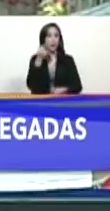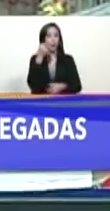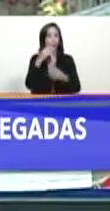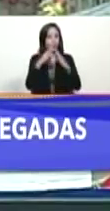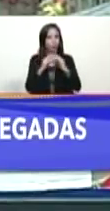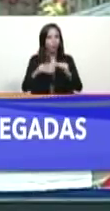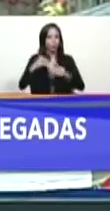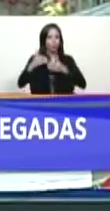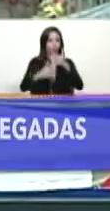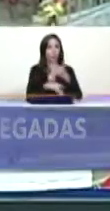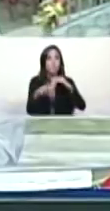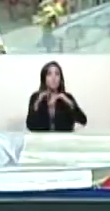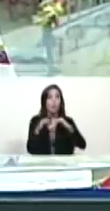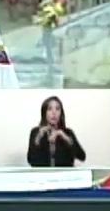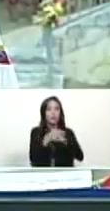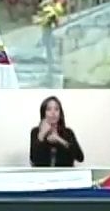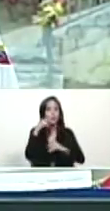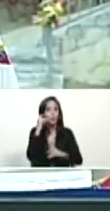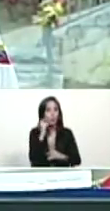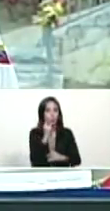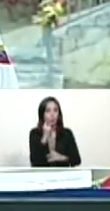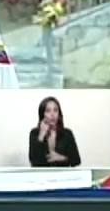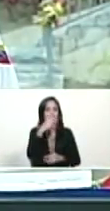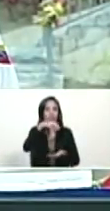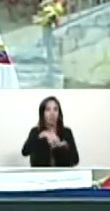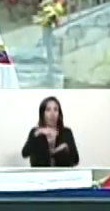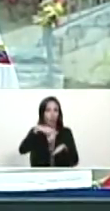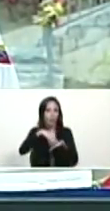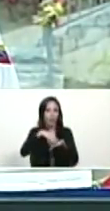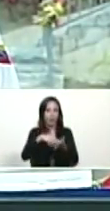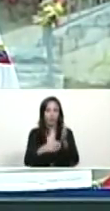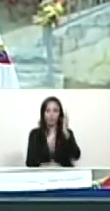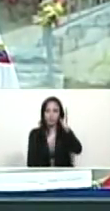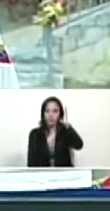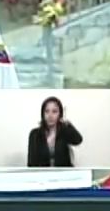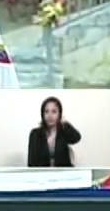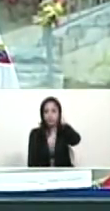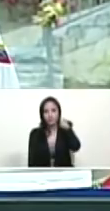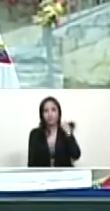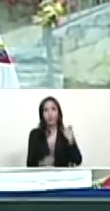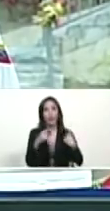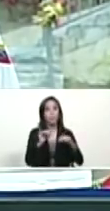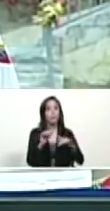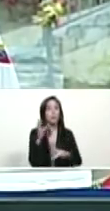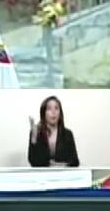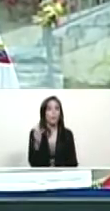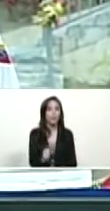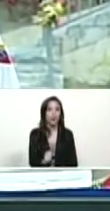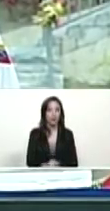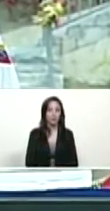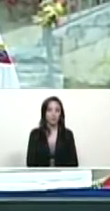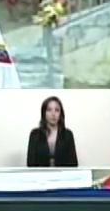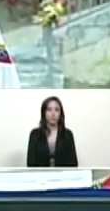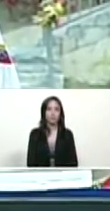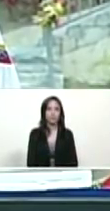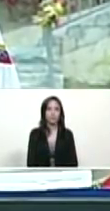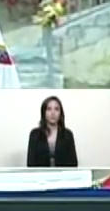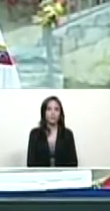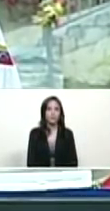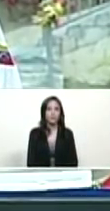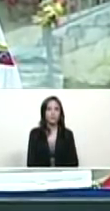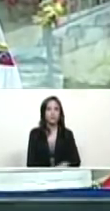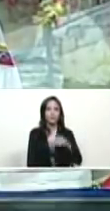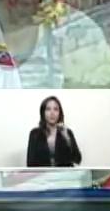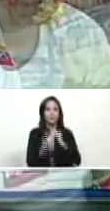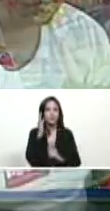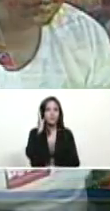el municipio Sucre del estado Miranda, en Petare, municipio, barrio